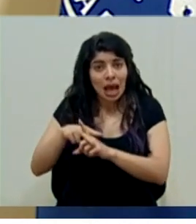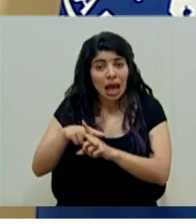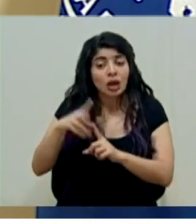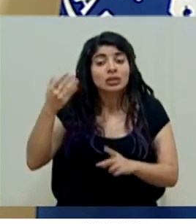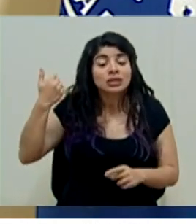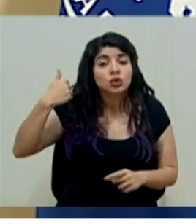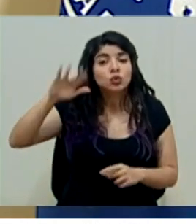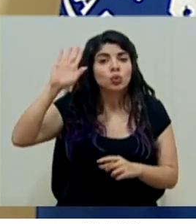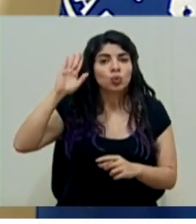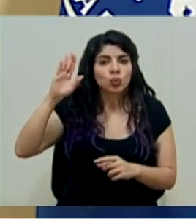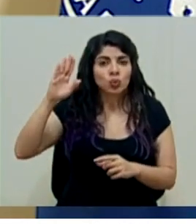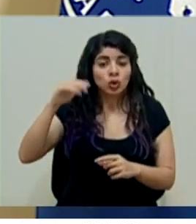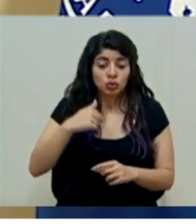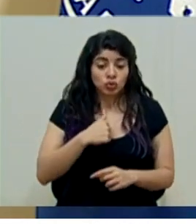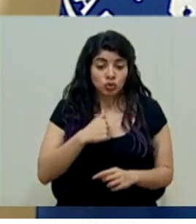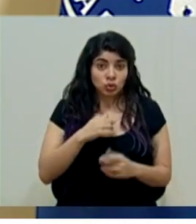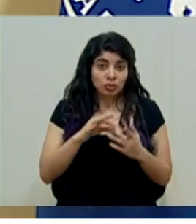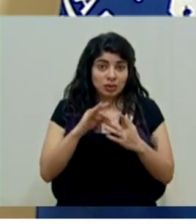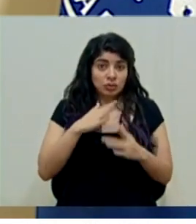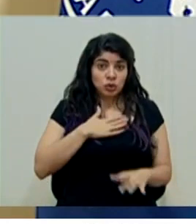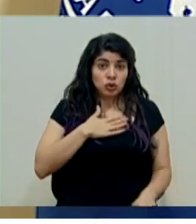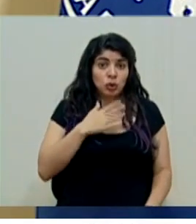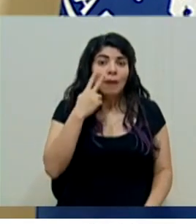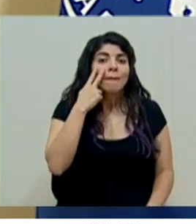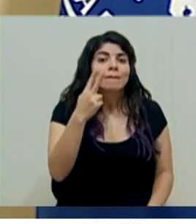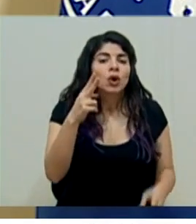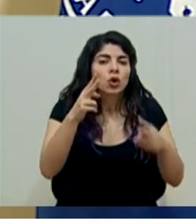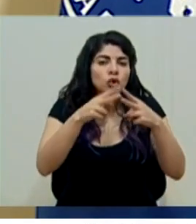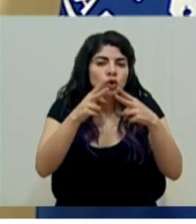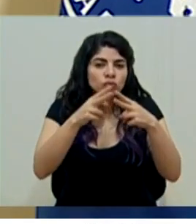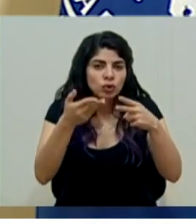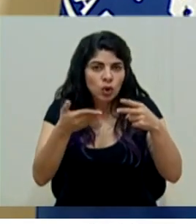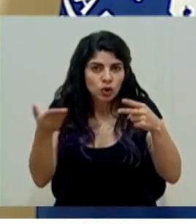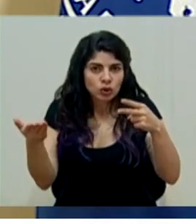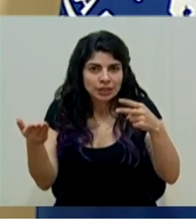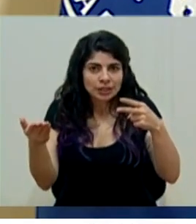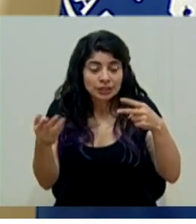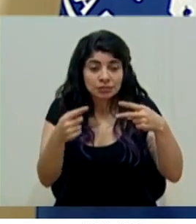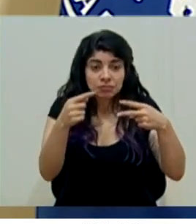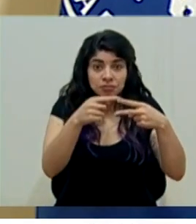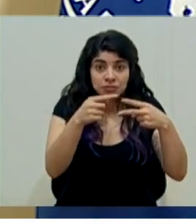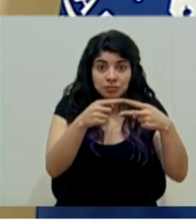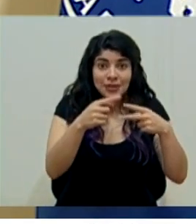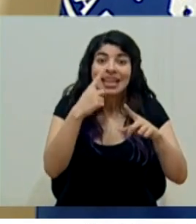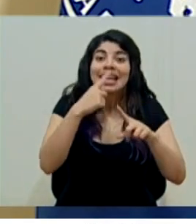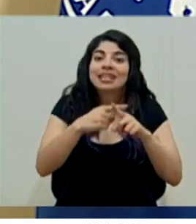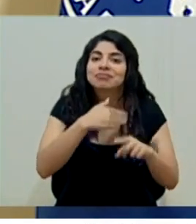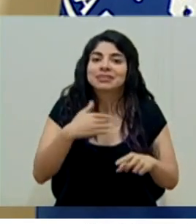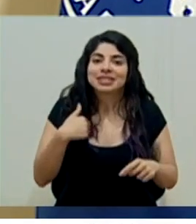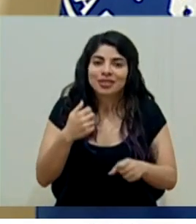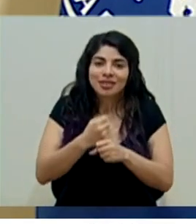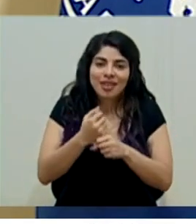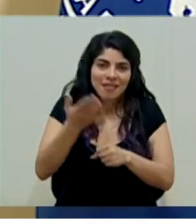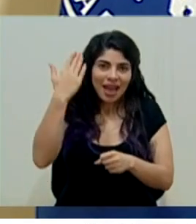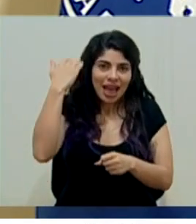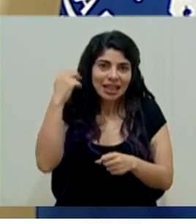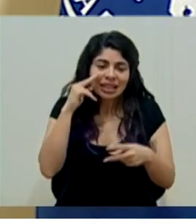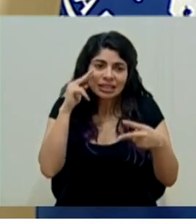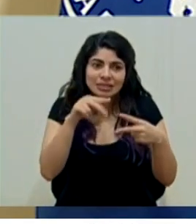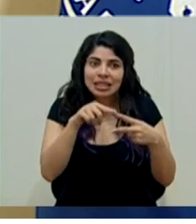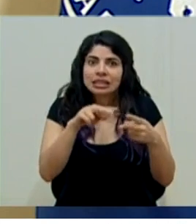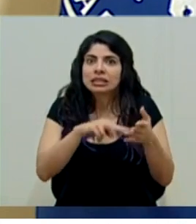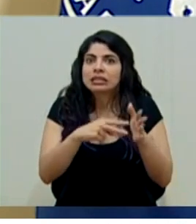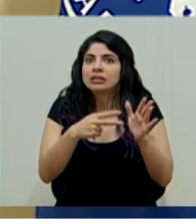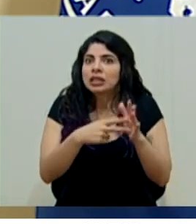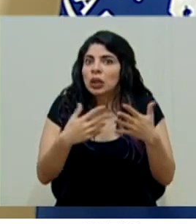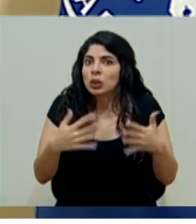ya estaban. Yo particularmente veo 2 cosas allí. Una, como exministro de Trabajo, que eso abriría